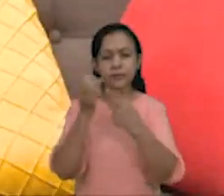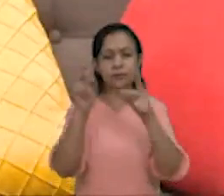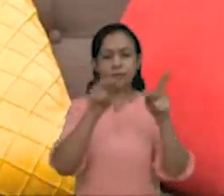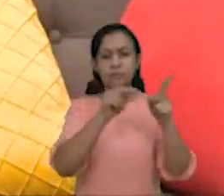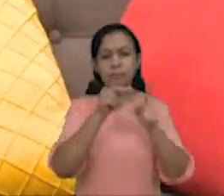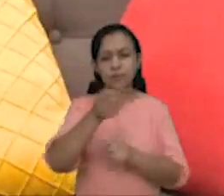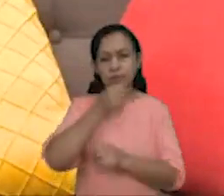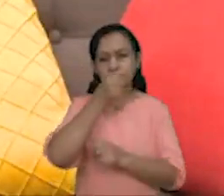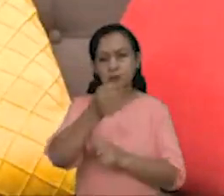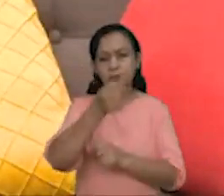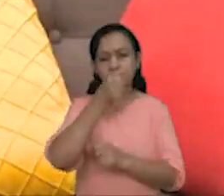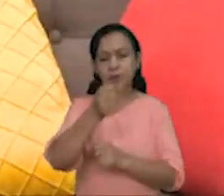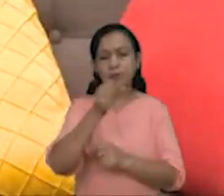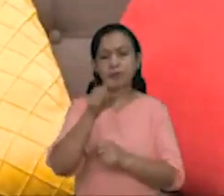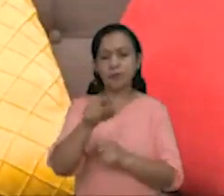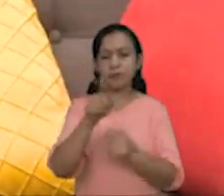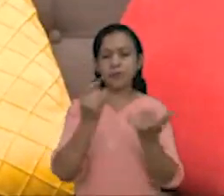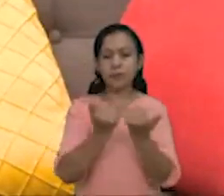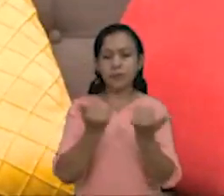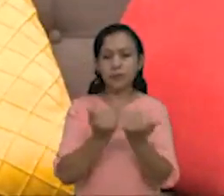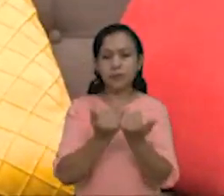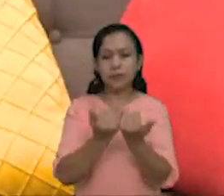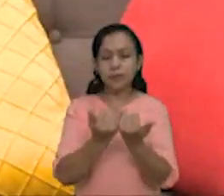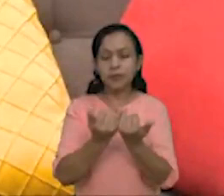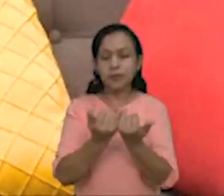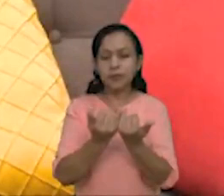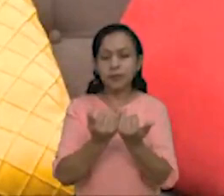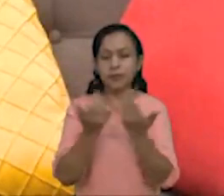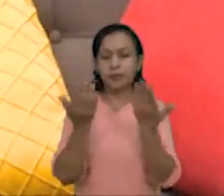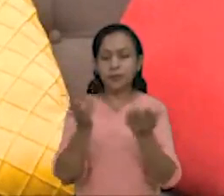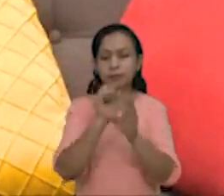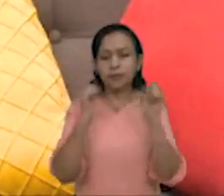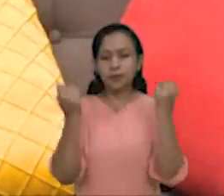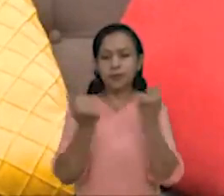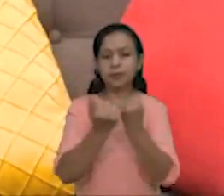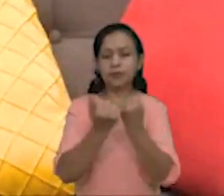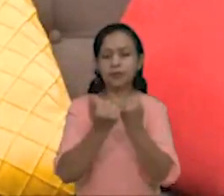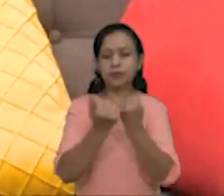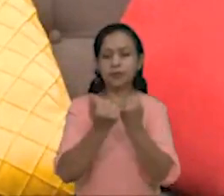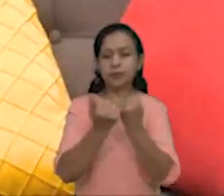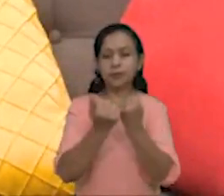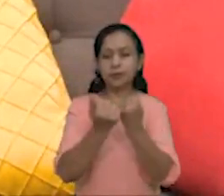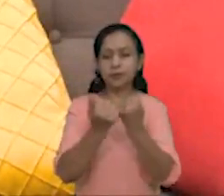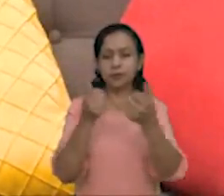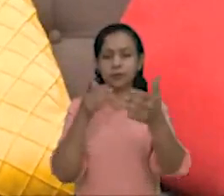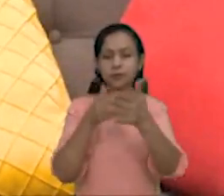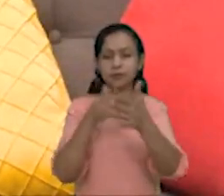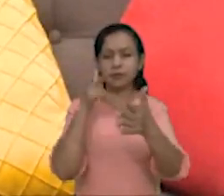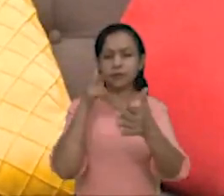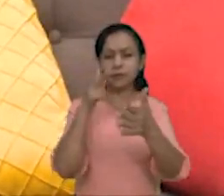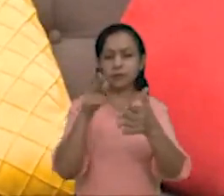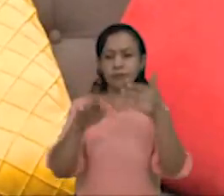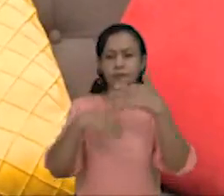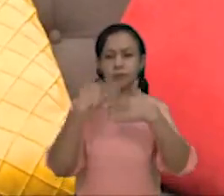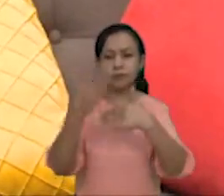están contribuyendo, y en particular vos, Leonel, que tenés esta experiencia desde la Asociación de Periodistas Parlamentarios. Vamos a hacer una pausa y cuando